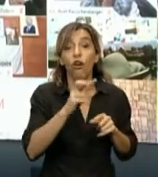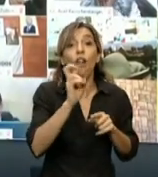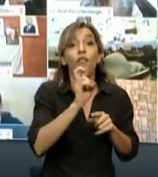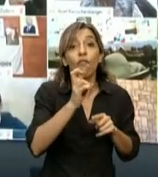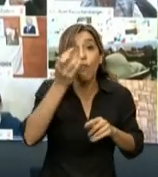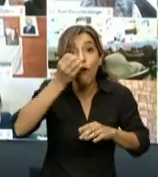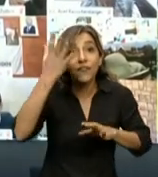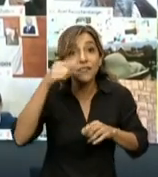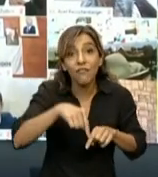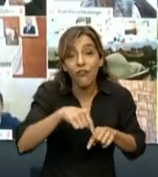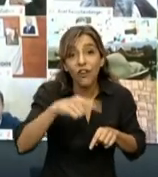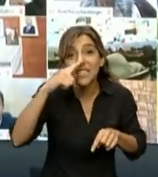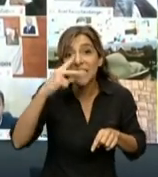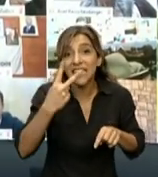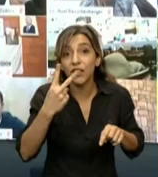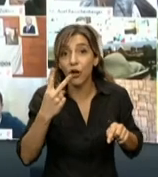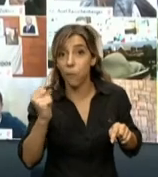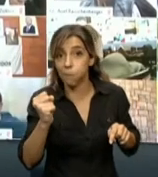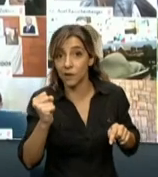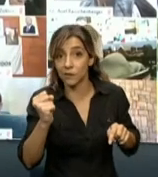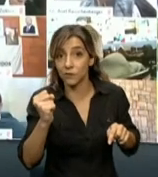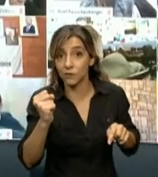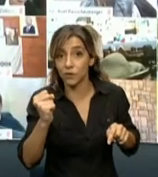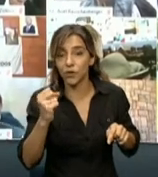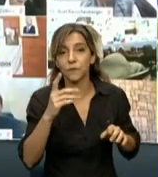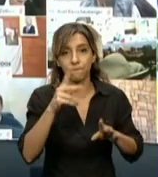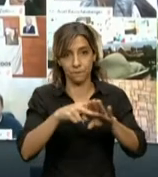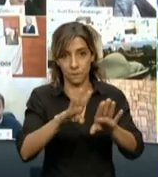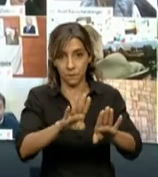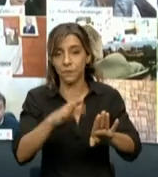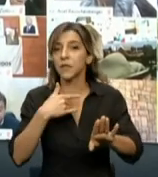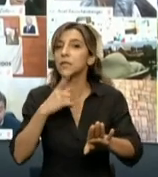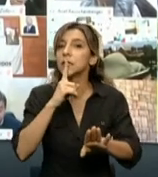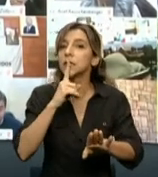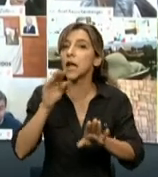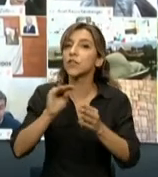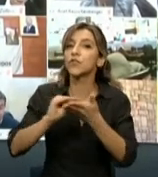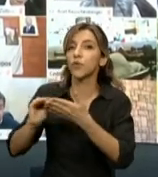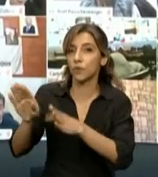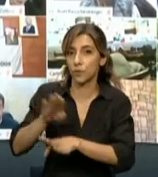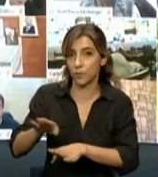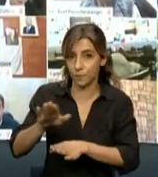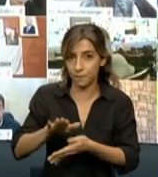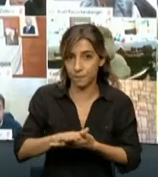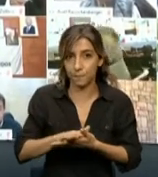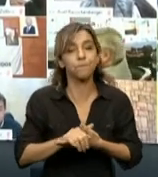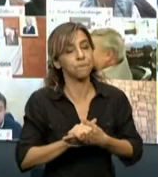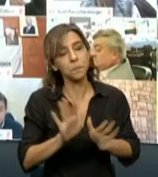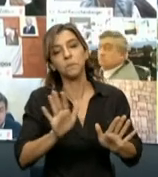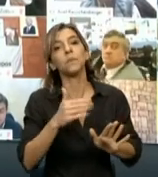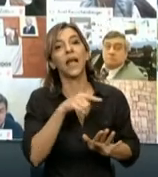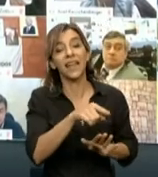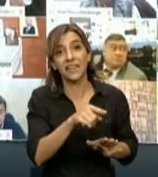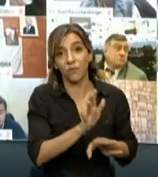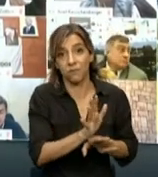pesos, el dólar MEP... Un segundito, le pido silencio a las diputadas. Gracias. Esto teniendo en